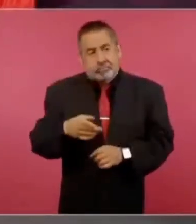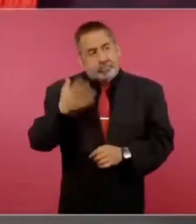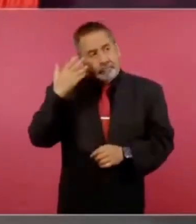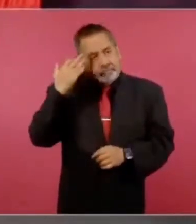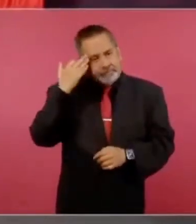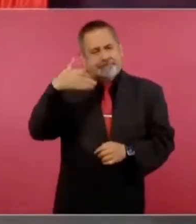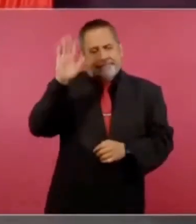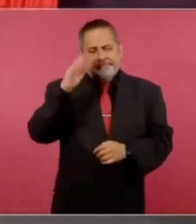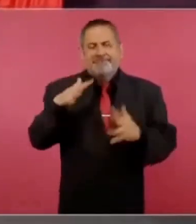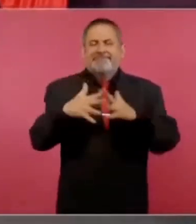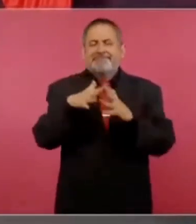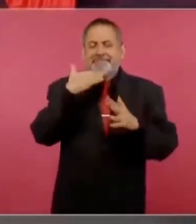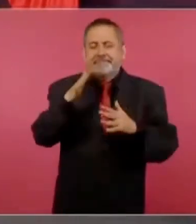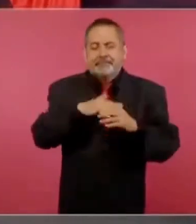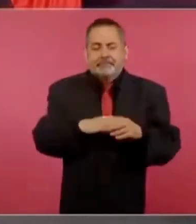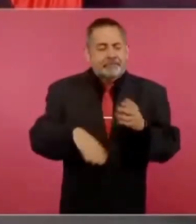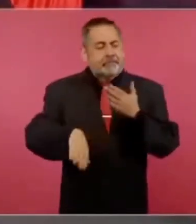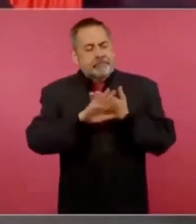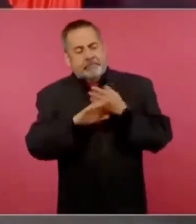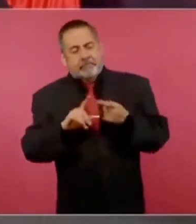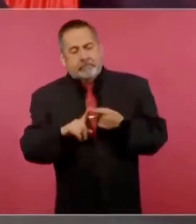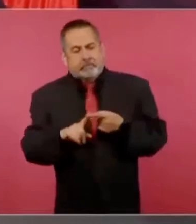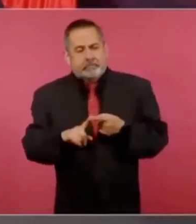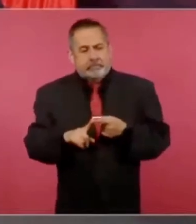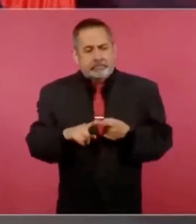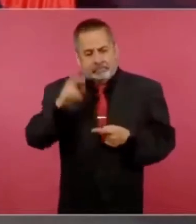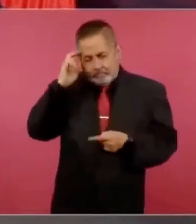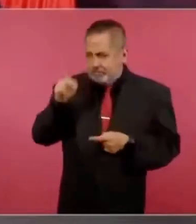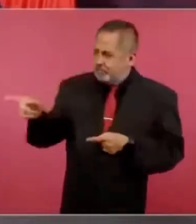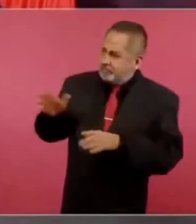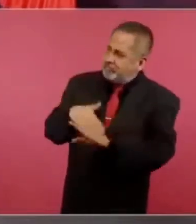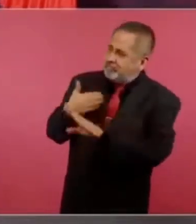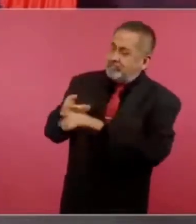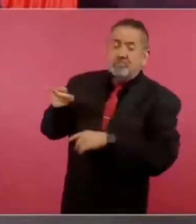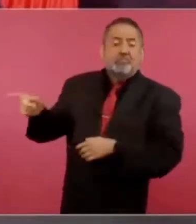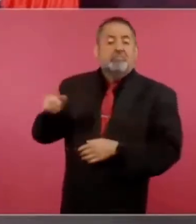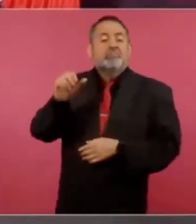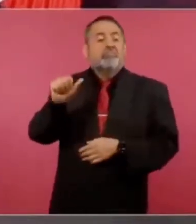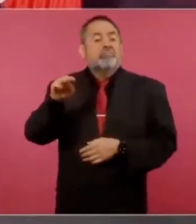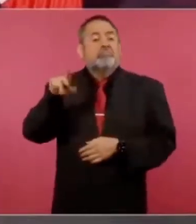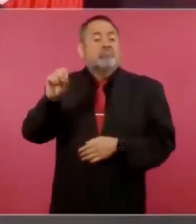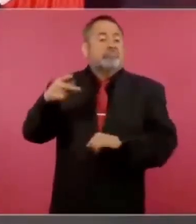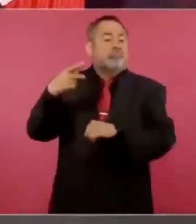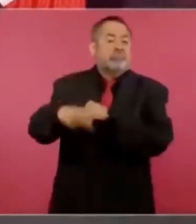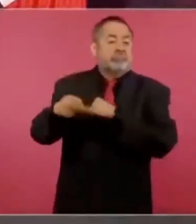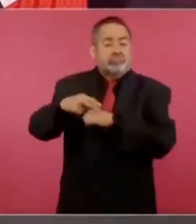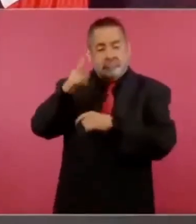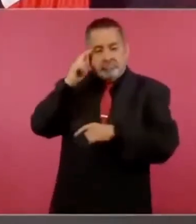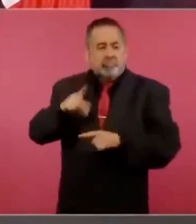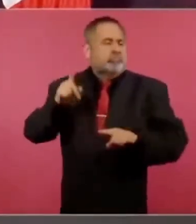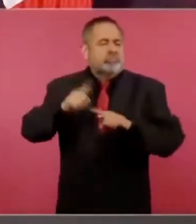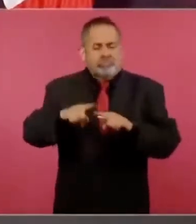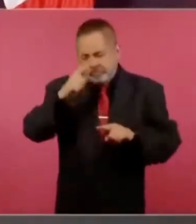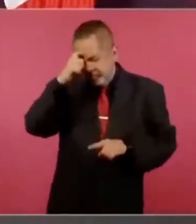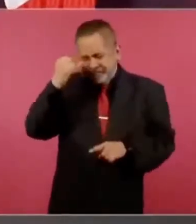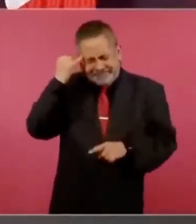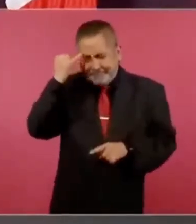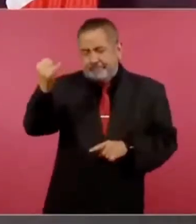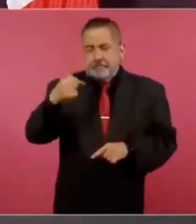el López Obrador o Andrés Manuel, un peligro para México, salían de Los Pinos, millones de